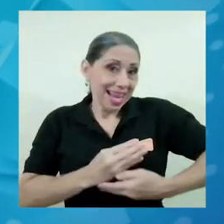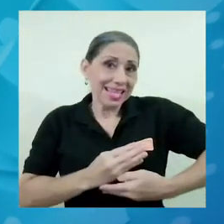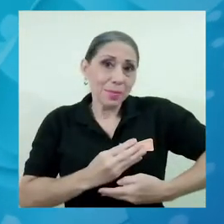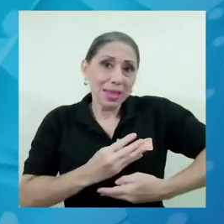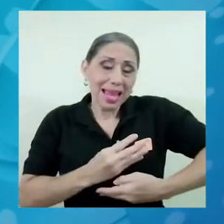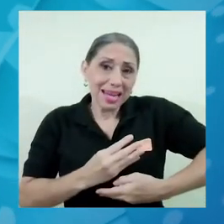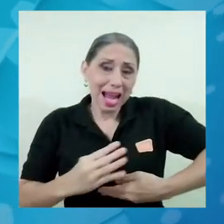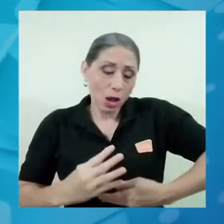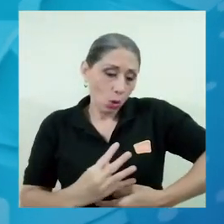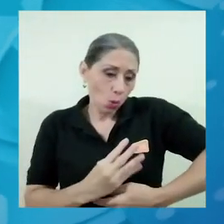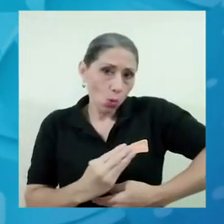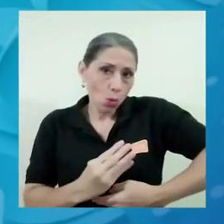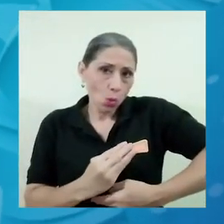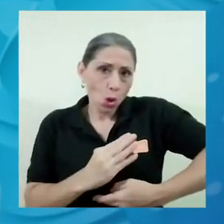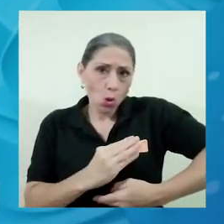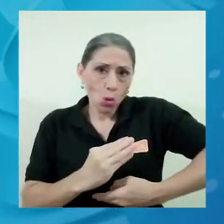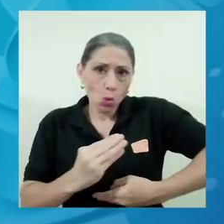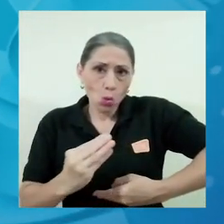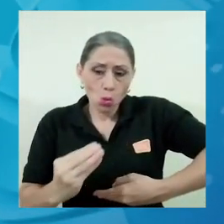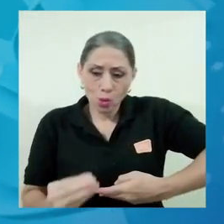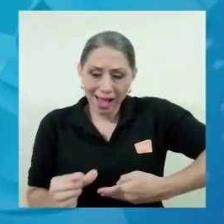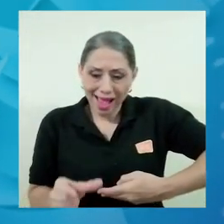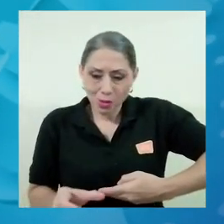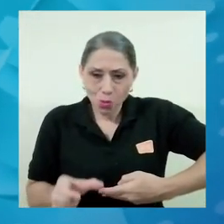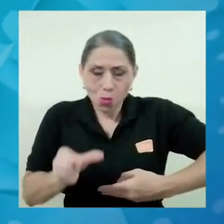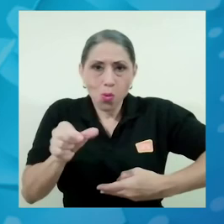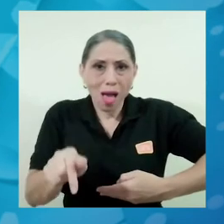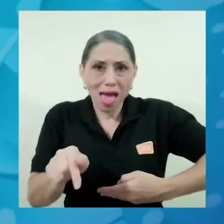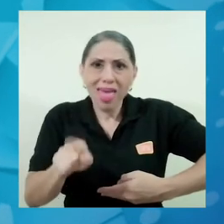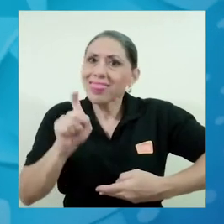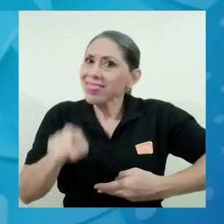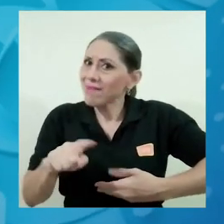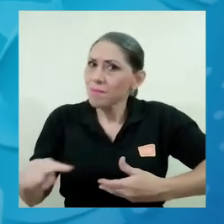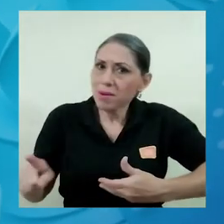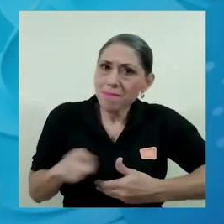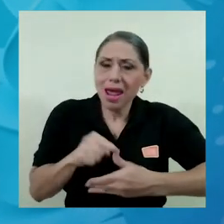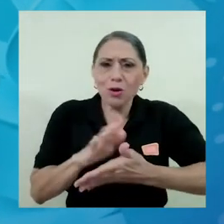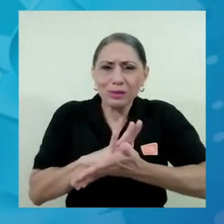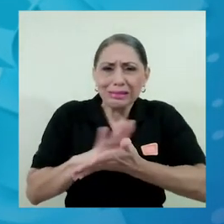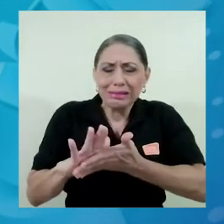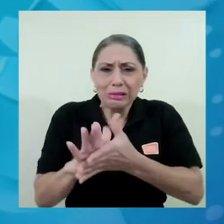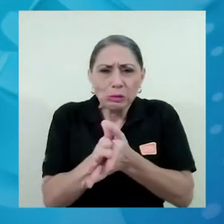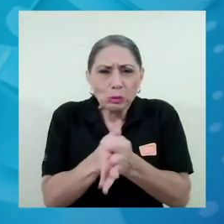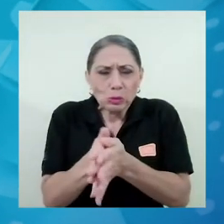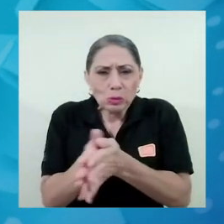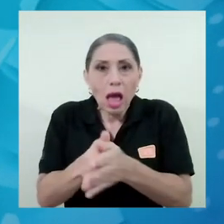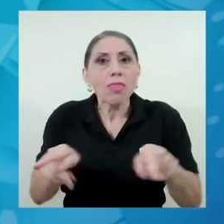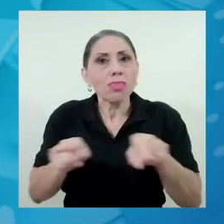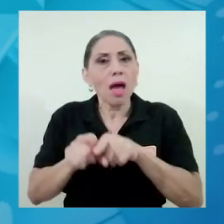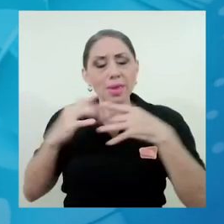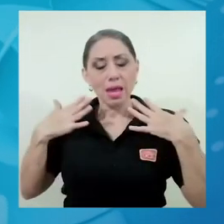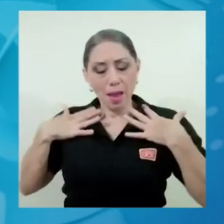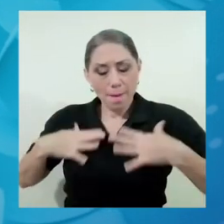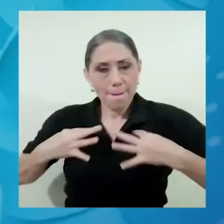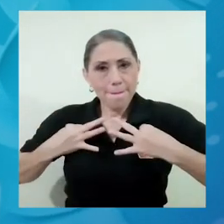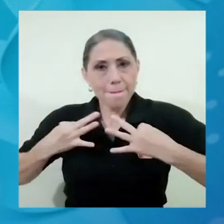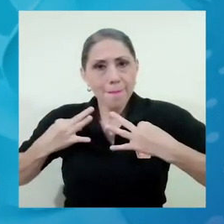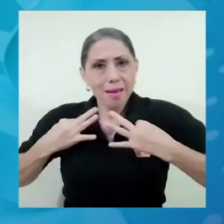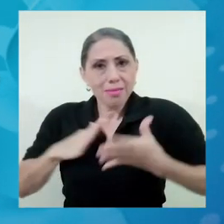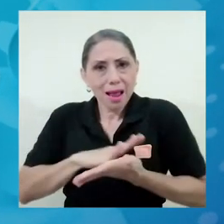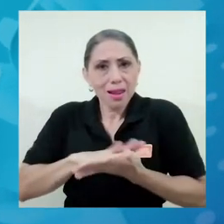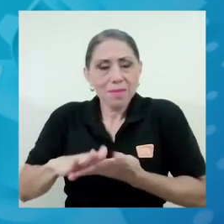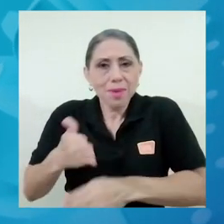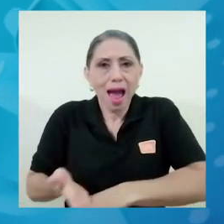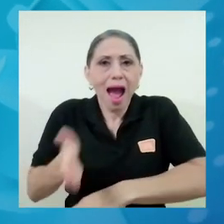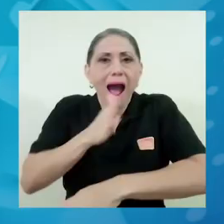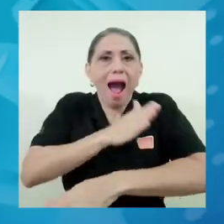sus manos antes de tocar cualquier pieza del artefacto y utilizar una bata limpia previo al proceso de